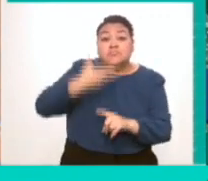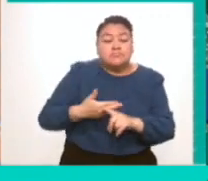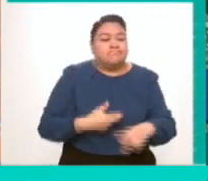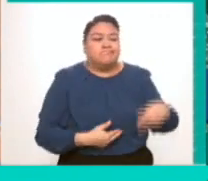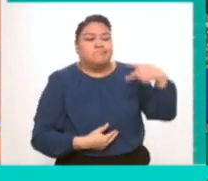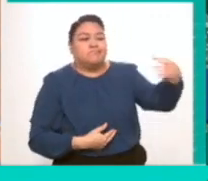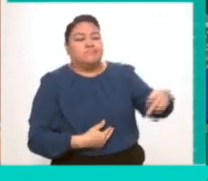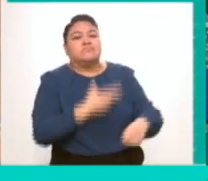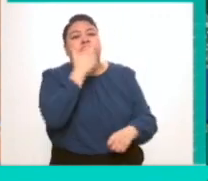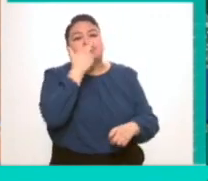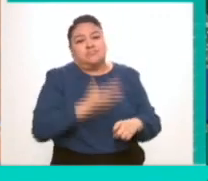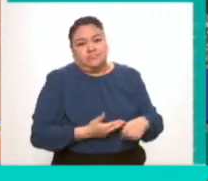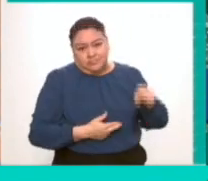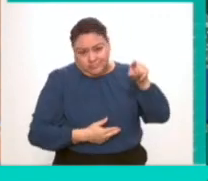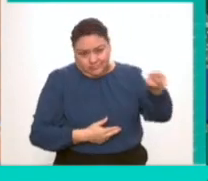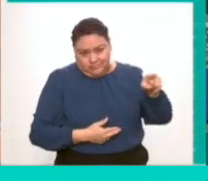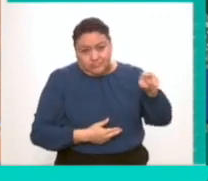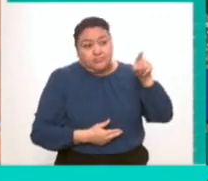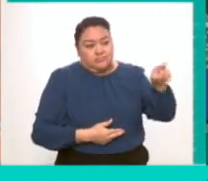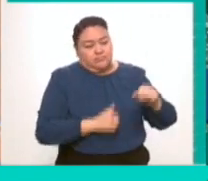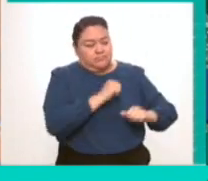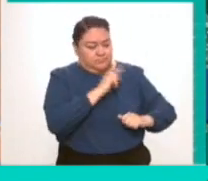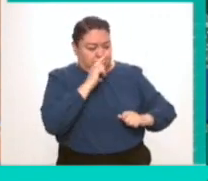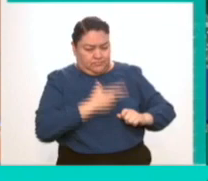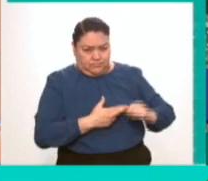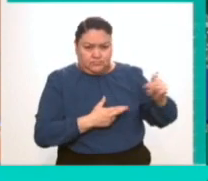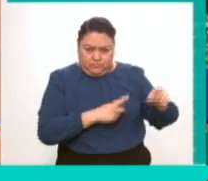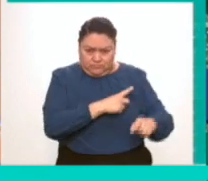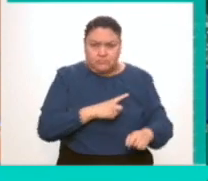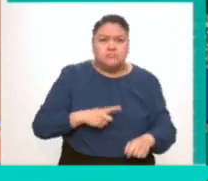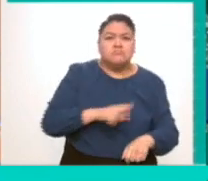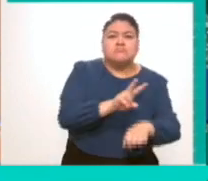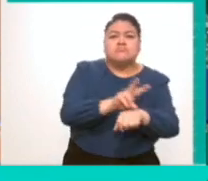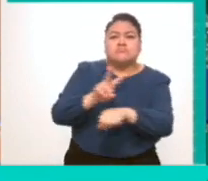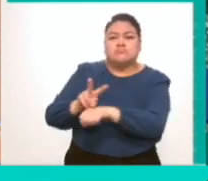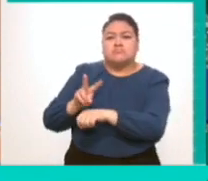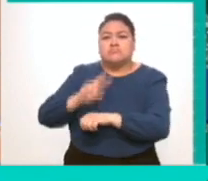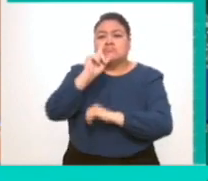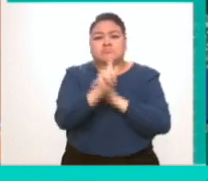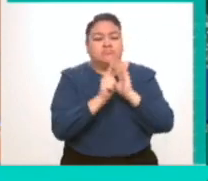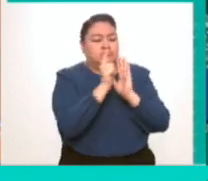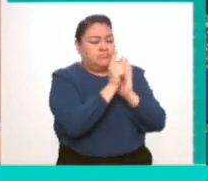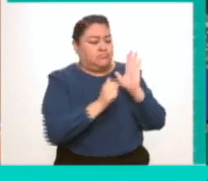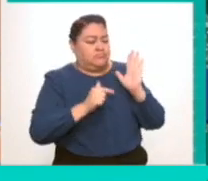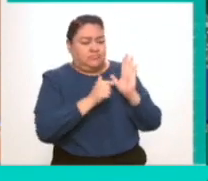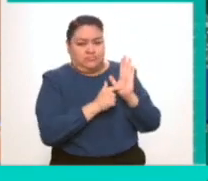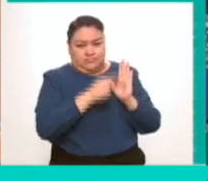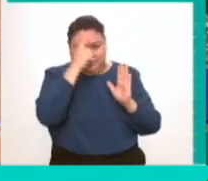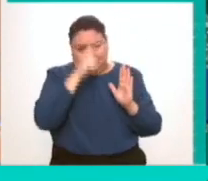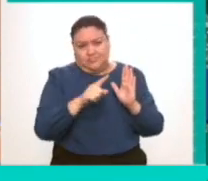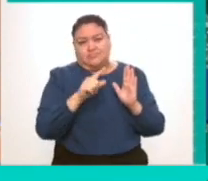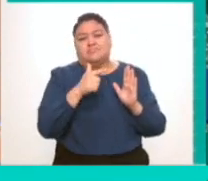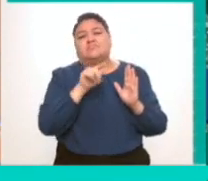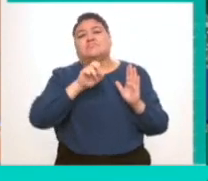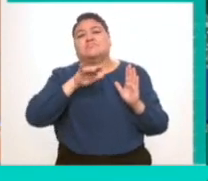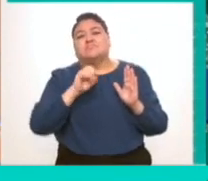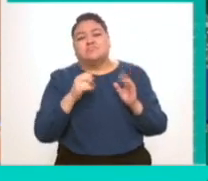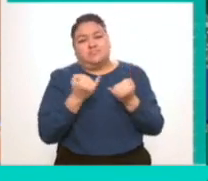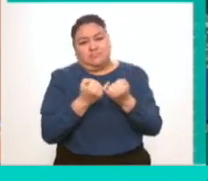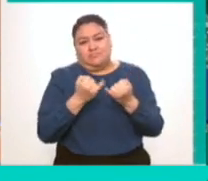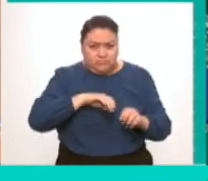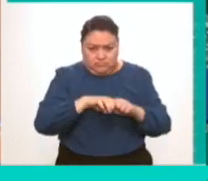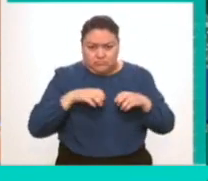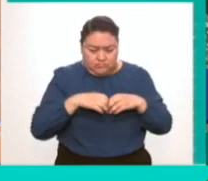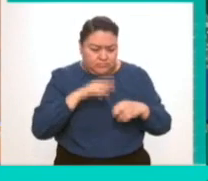del ámbito de competencia de dicha procuraduría tal como lo establece la ley general del equilibrio ecológico y la protección al